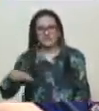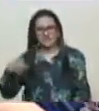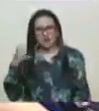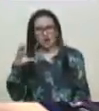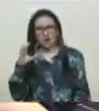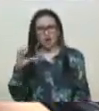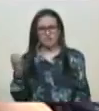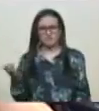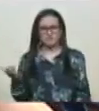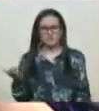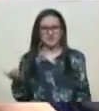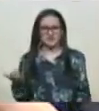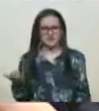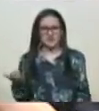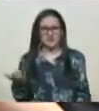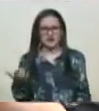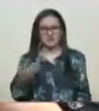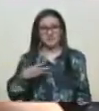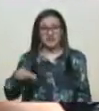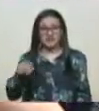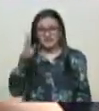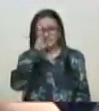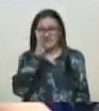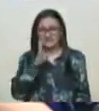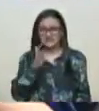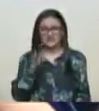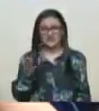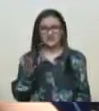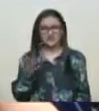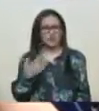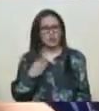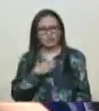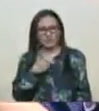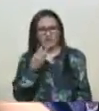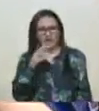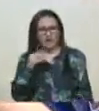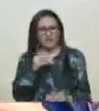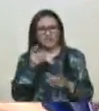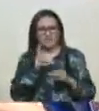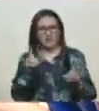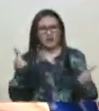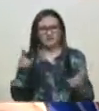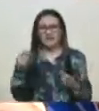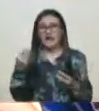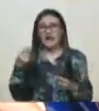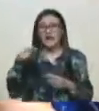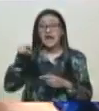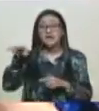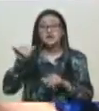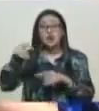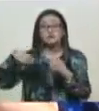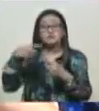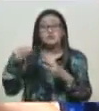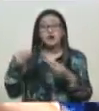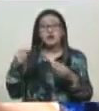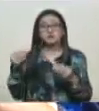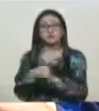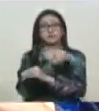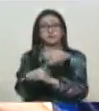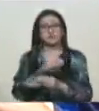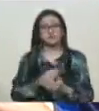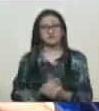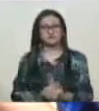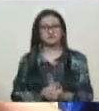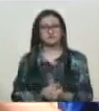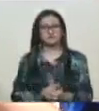un inmoral como Temer, que viene de un golpe de Estado a hablar de democracia. Es vergonzoso y vergonzante la posición que tienen estos presidentes de